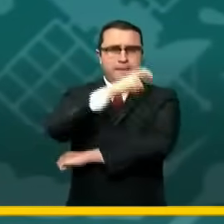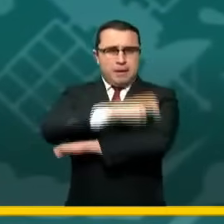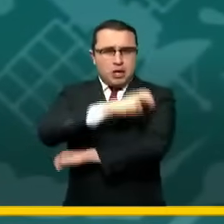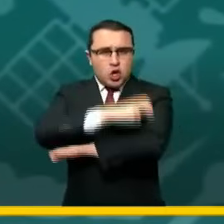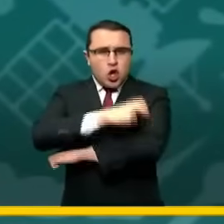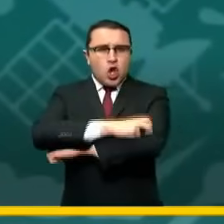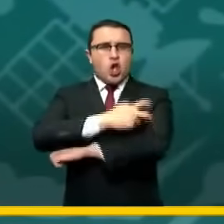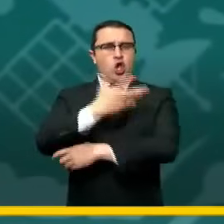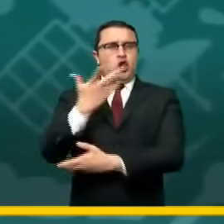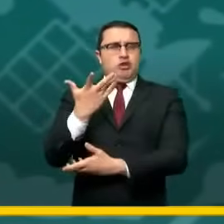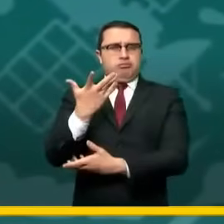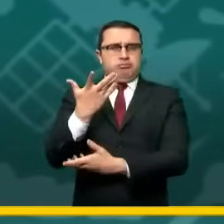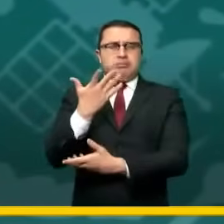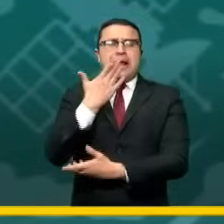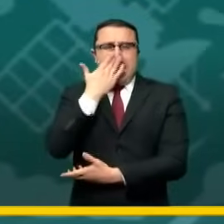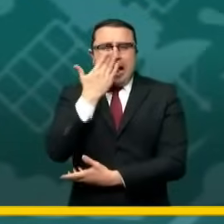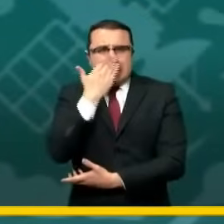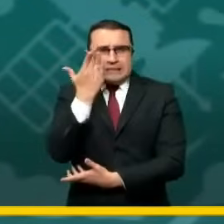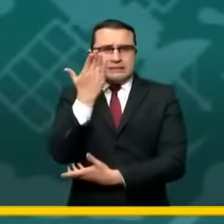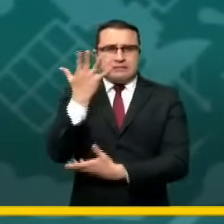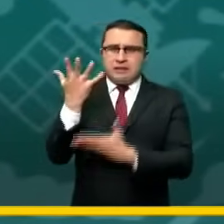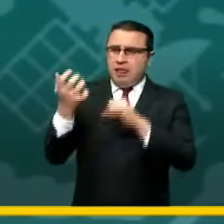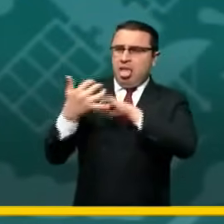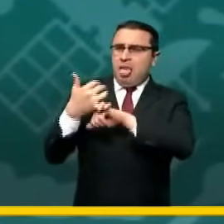el carbón y el gas.